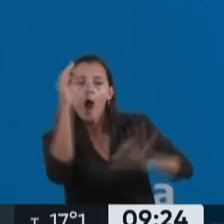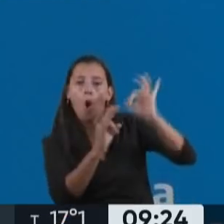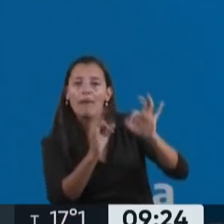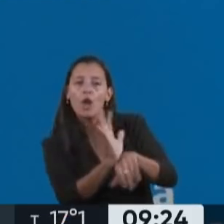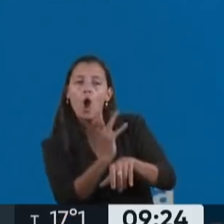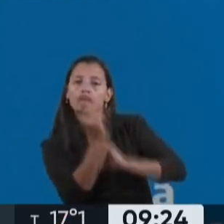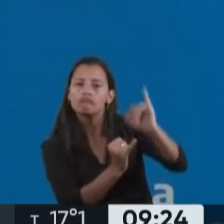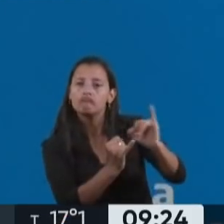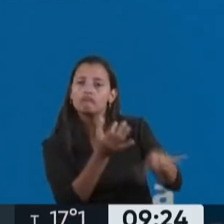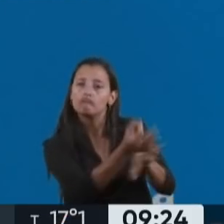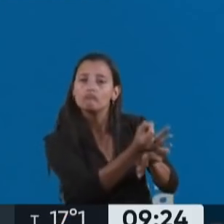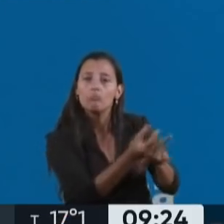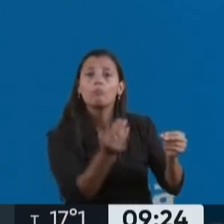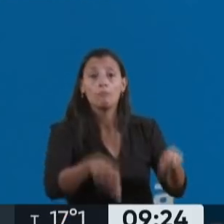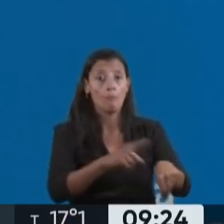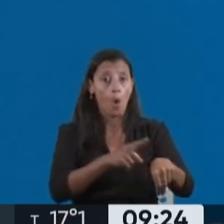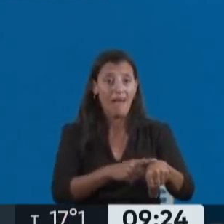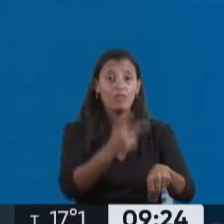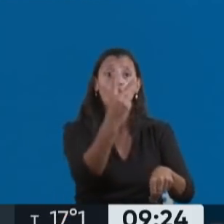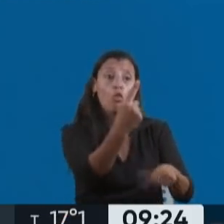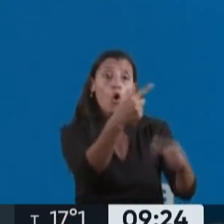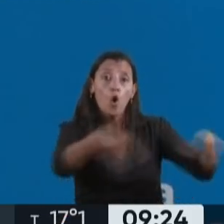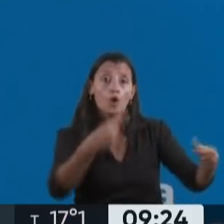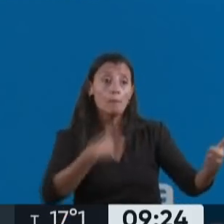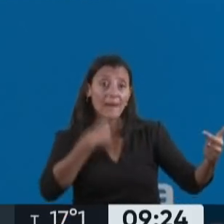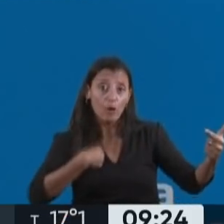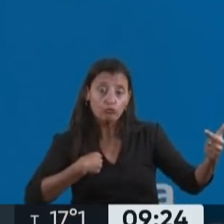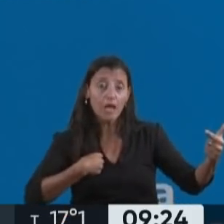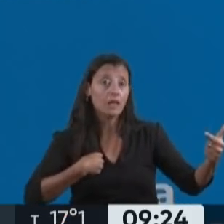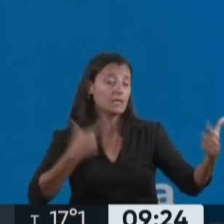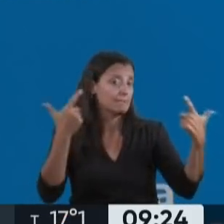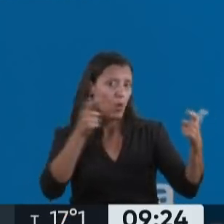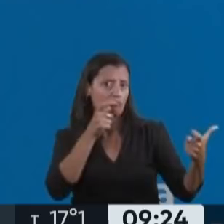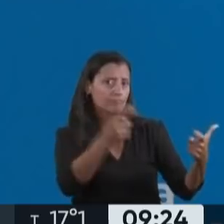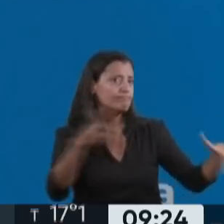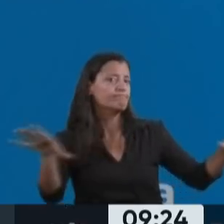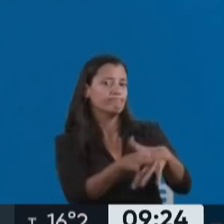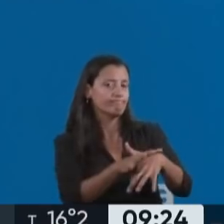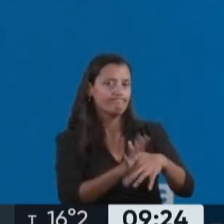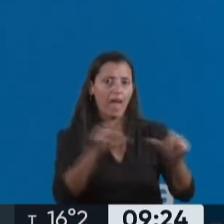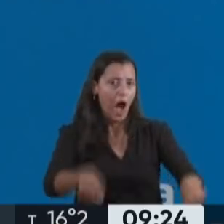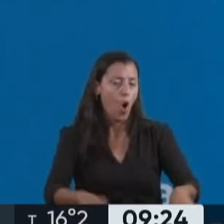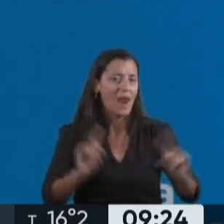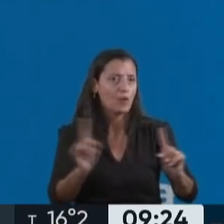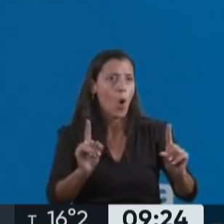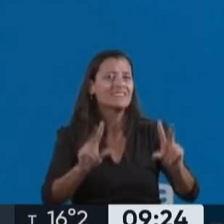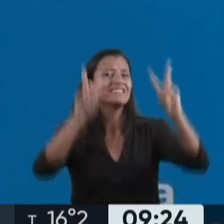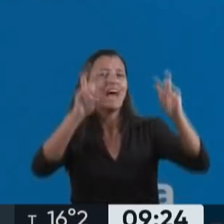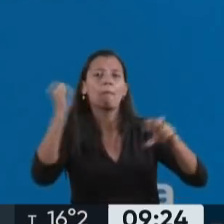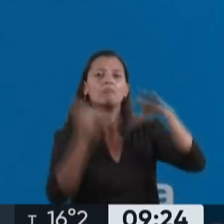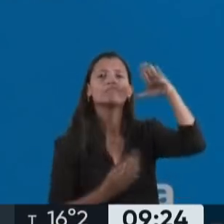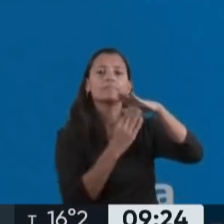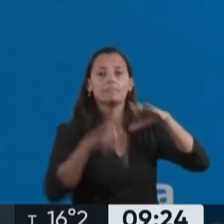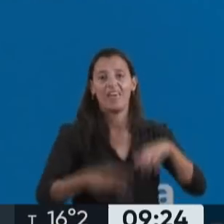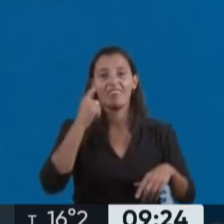temas. En este momento, ninguno de los dos temas que usted está planteando son temas inminentes en la agenda de lo que va a